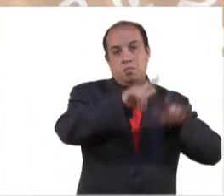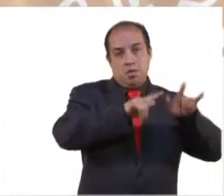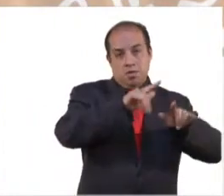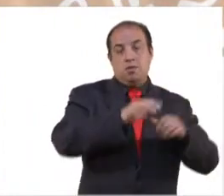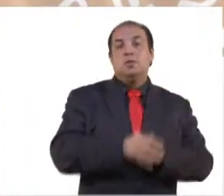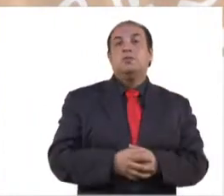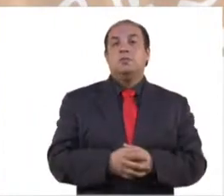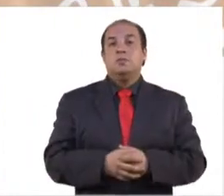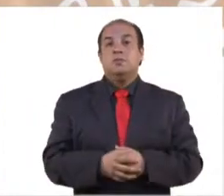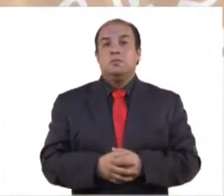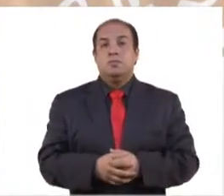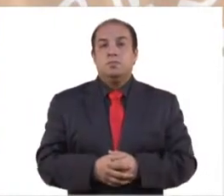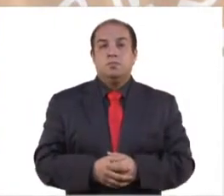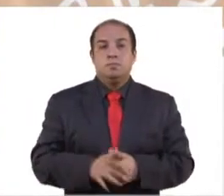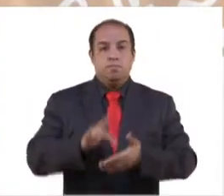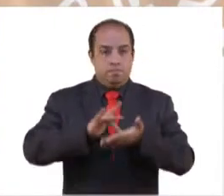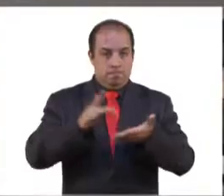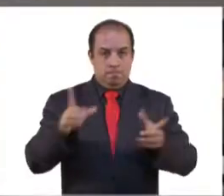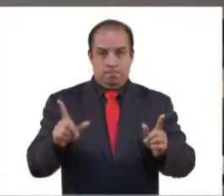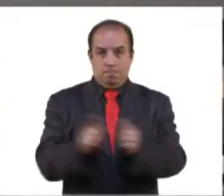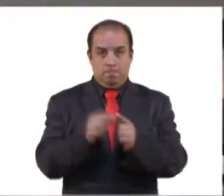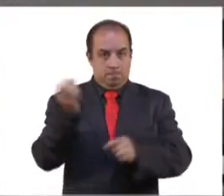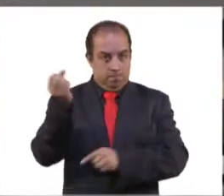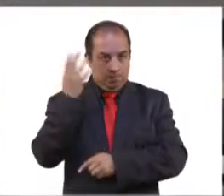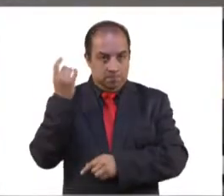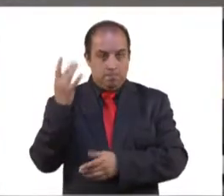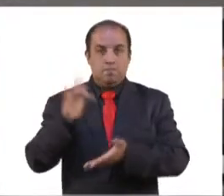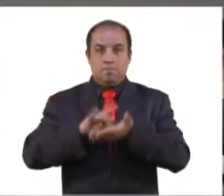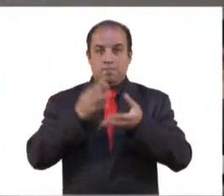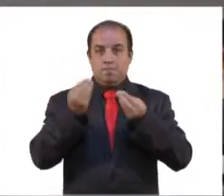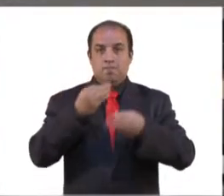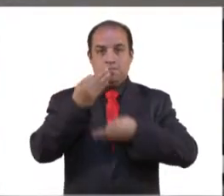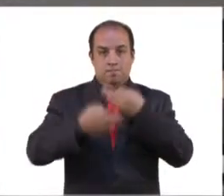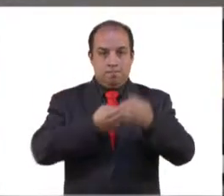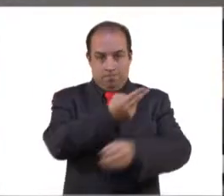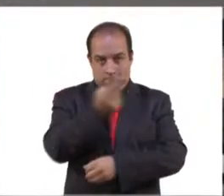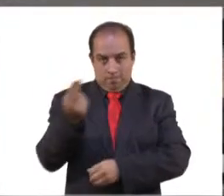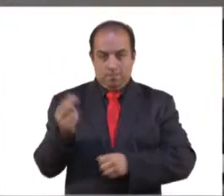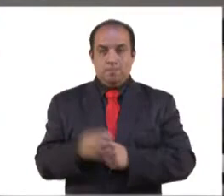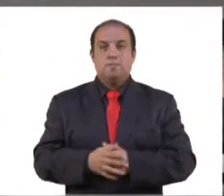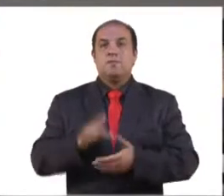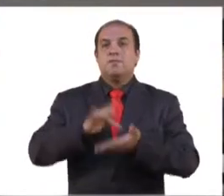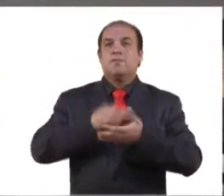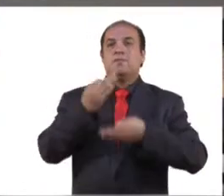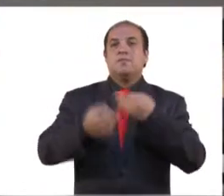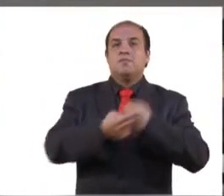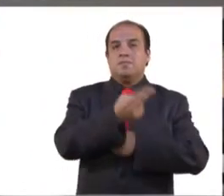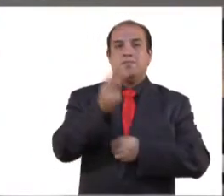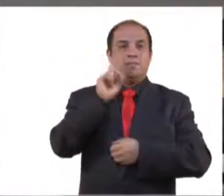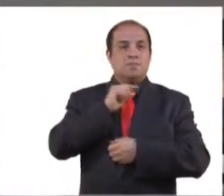feria. Gracias. Concluimos con la conferencia de prensa. Muchas gracias a todos. Gracias a todos y a todas.